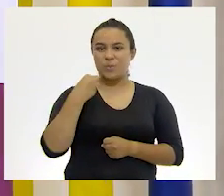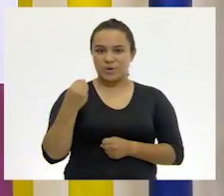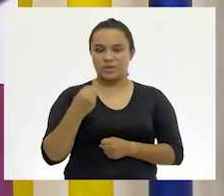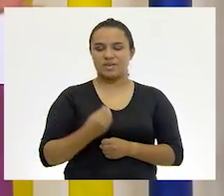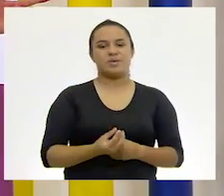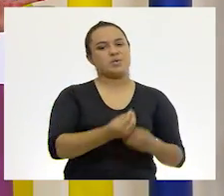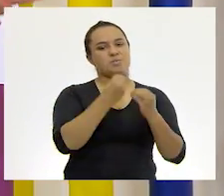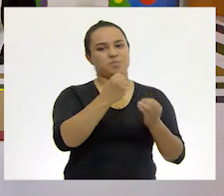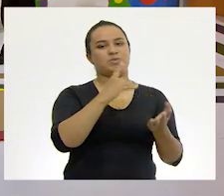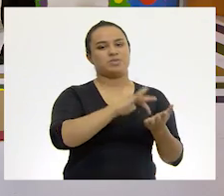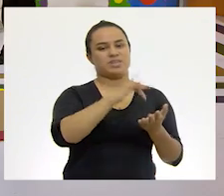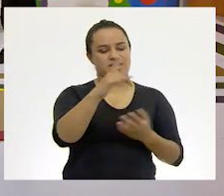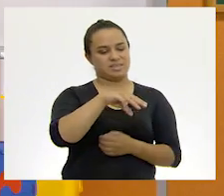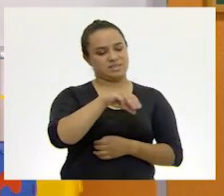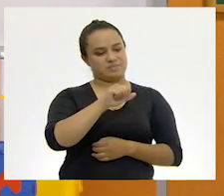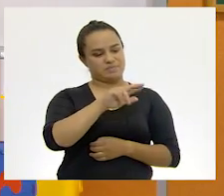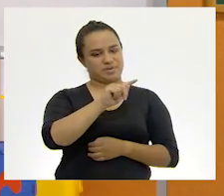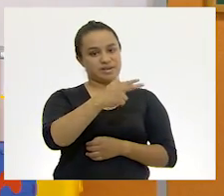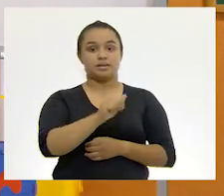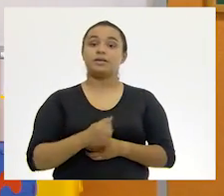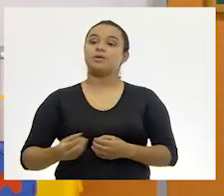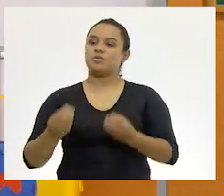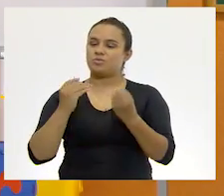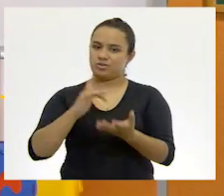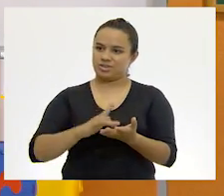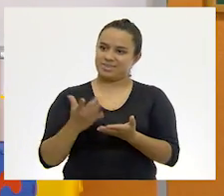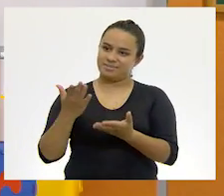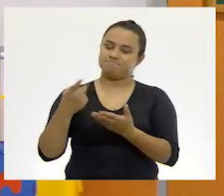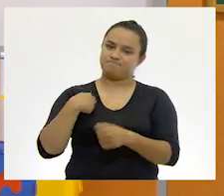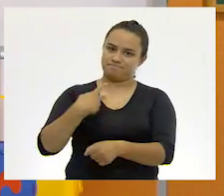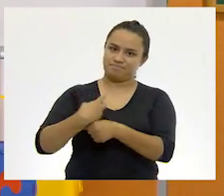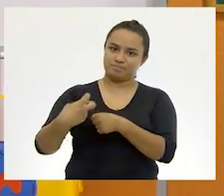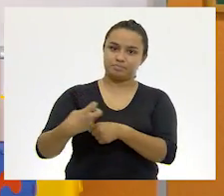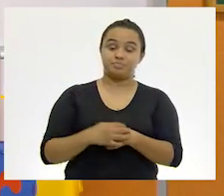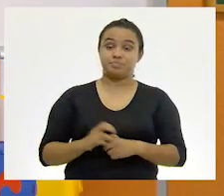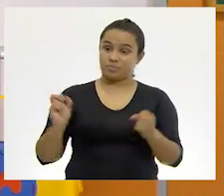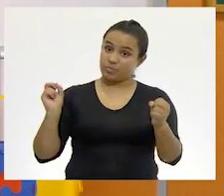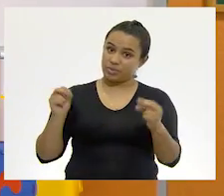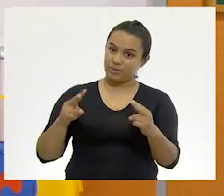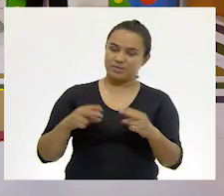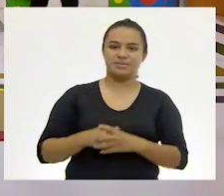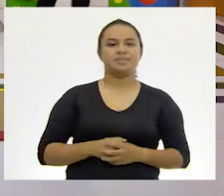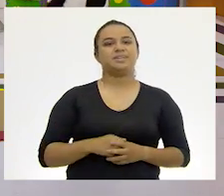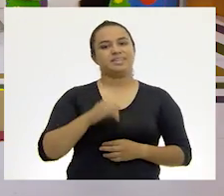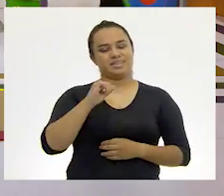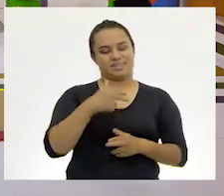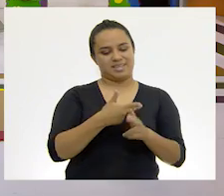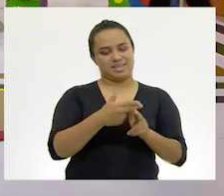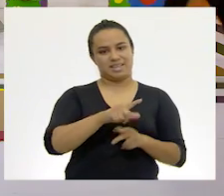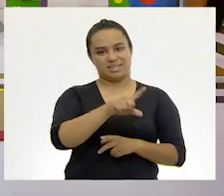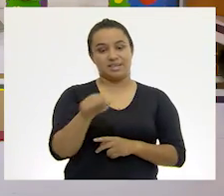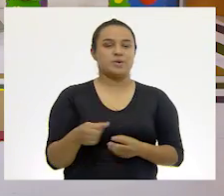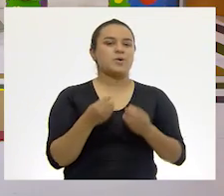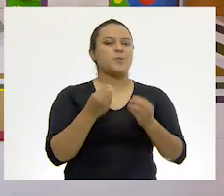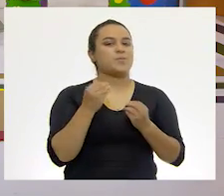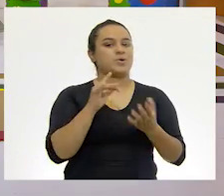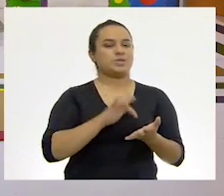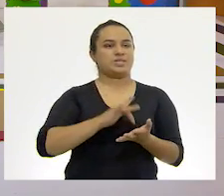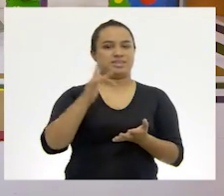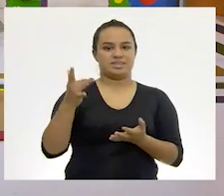maravillosa. Muchísimas gracias, Martita. Muchas gracias a ustedes por invitarme. Nos vemos. Hasta luego, Martita. Muchas, muchas